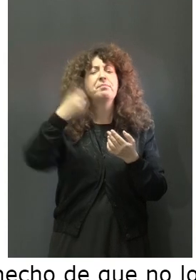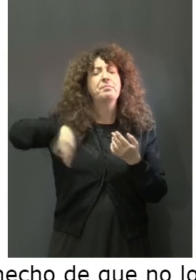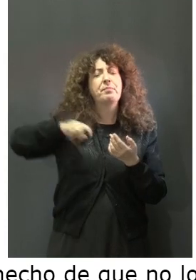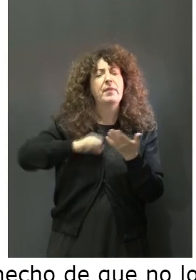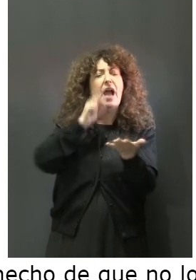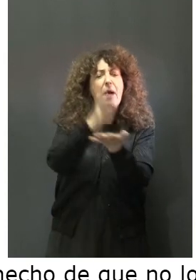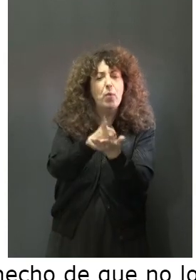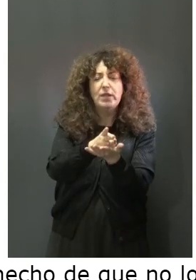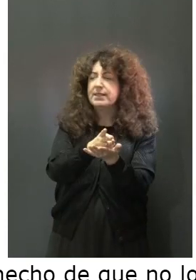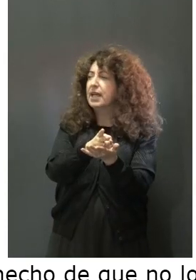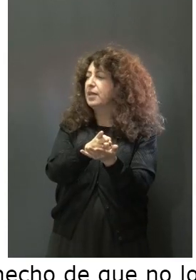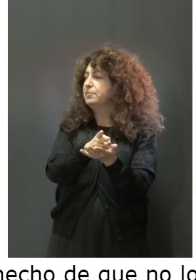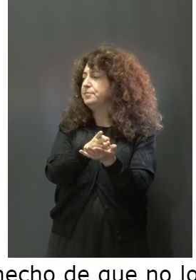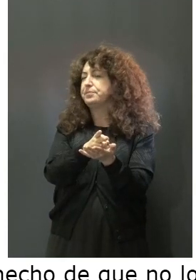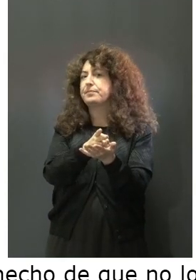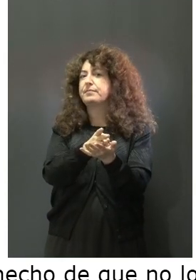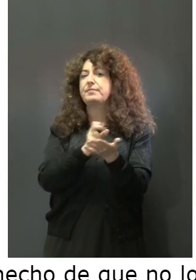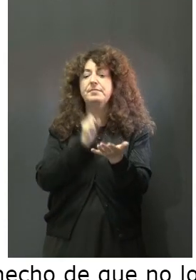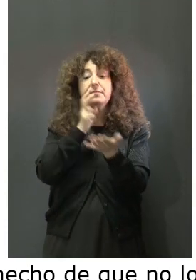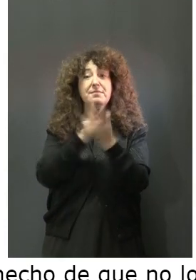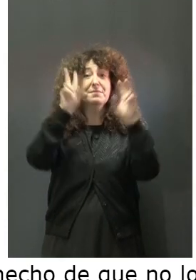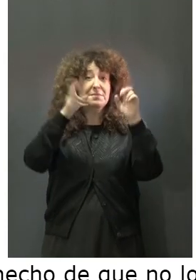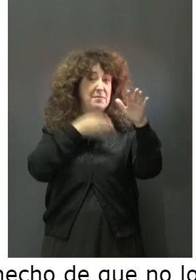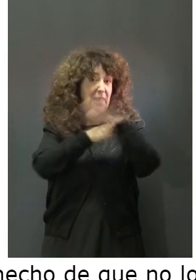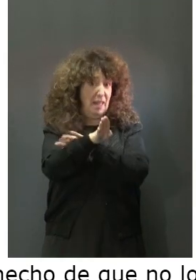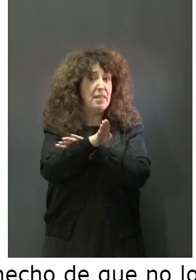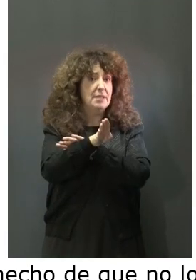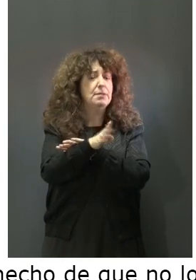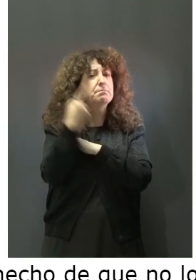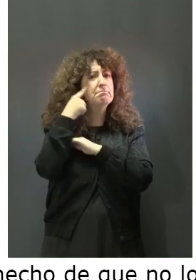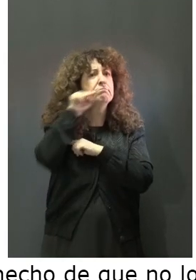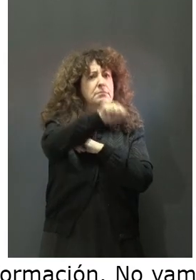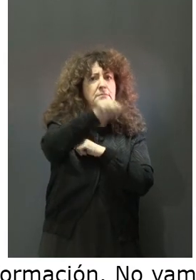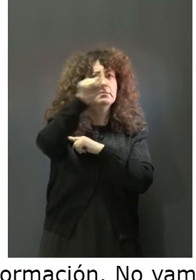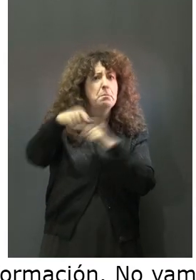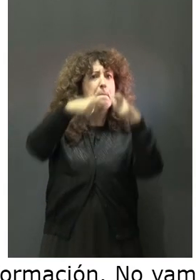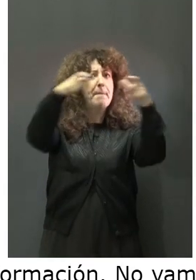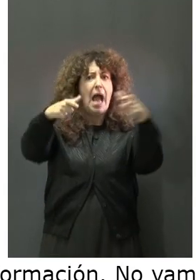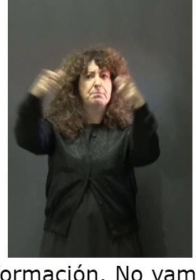poco por que la accesibilidad esté más presente en muchos